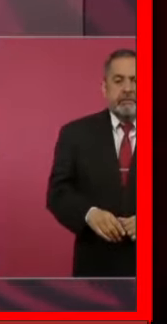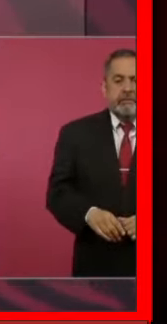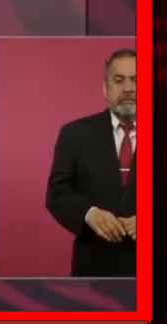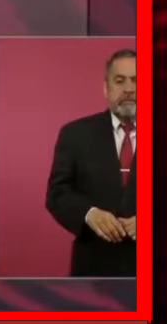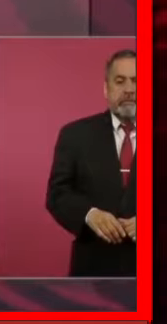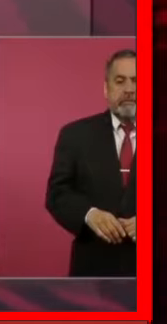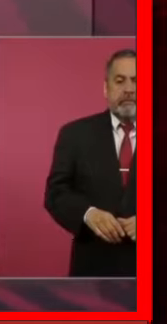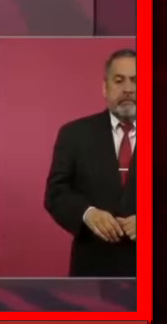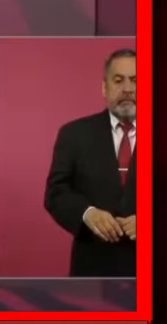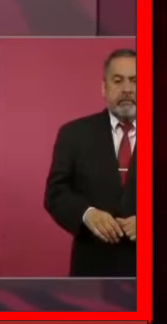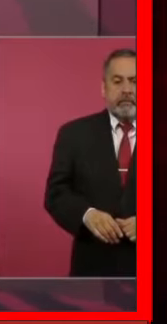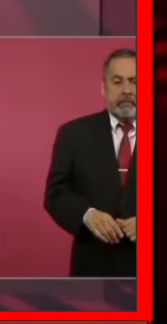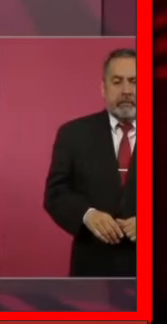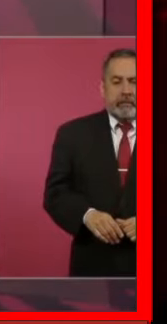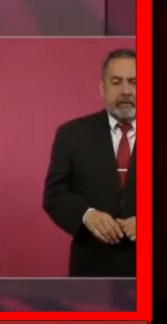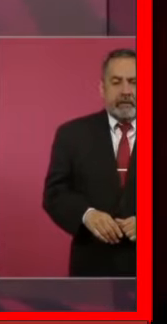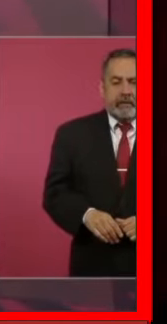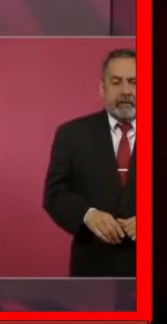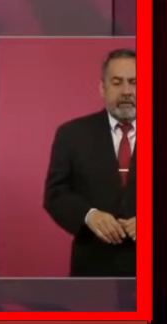que